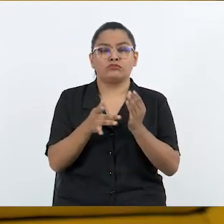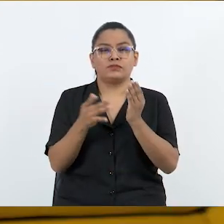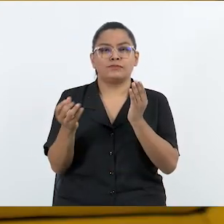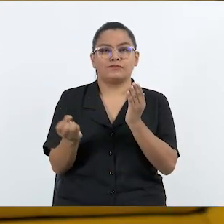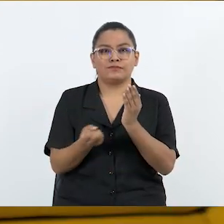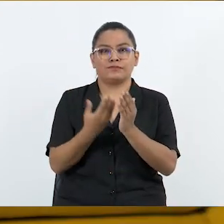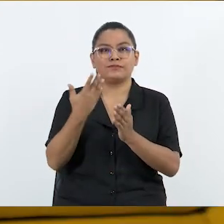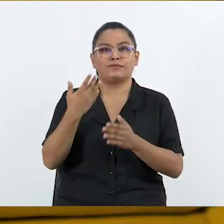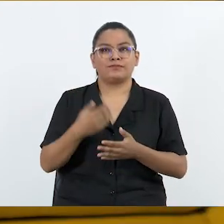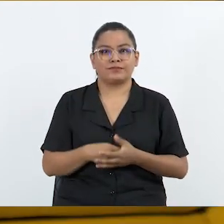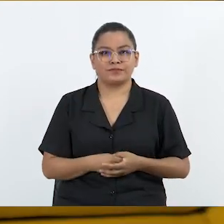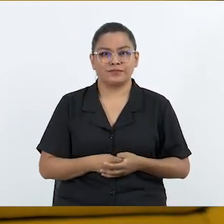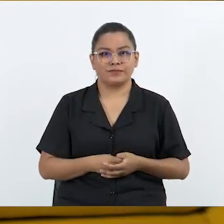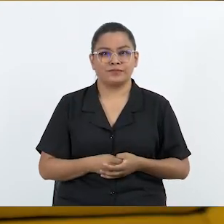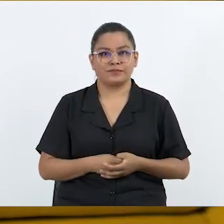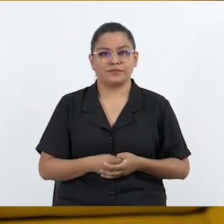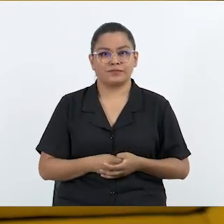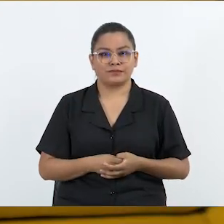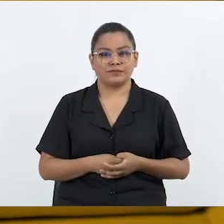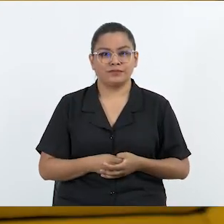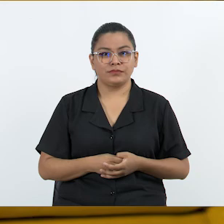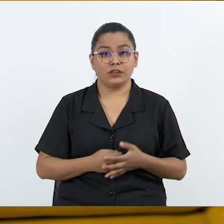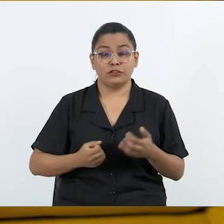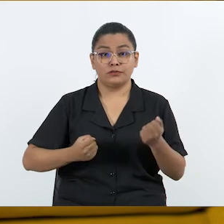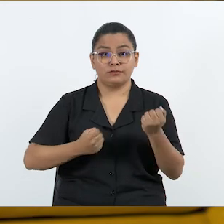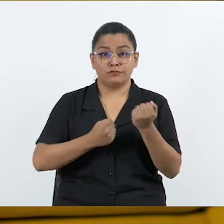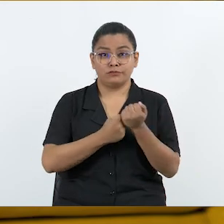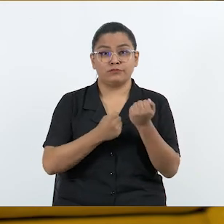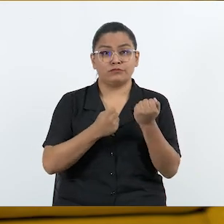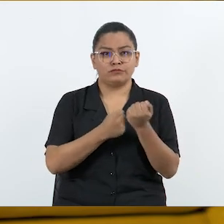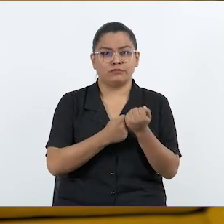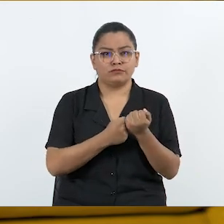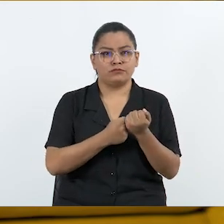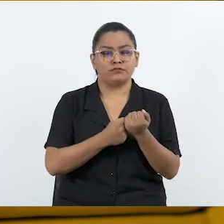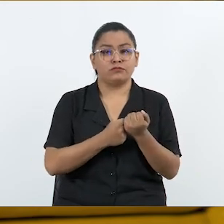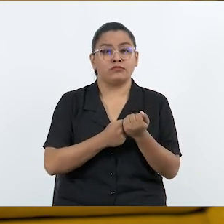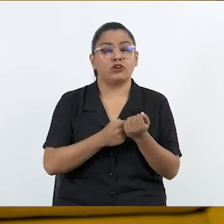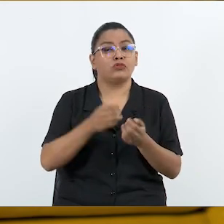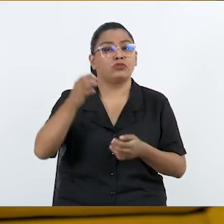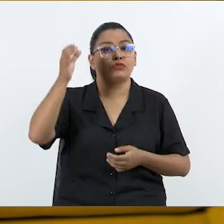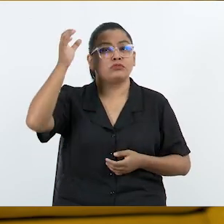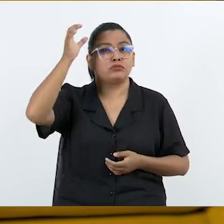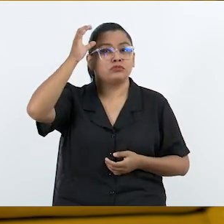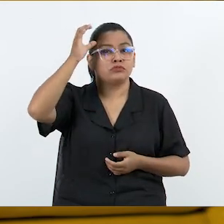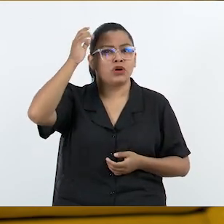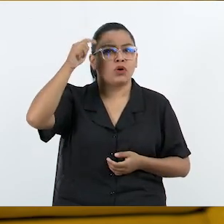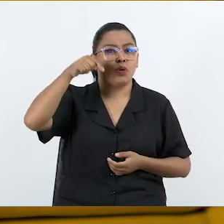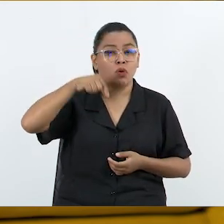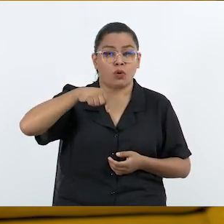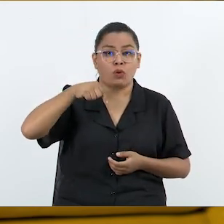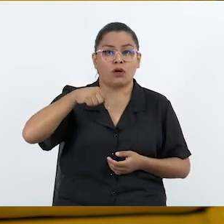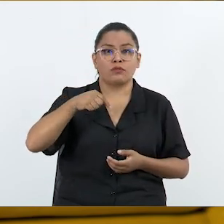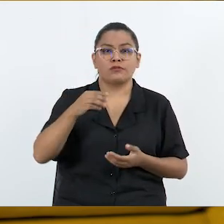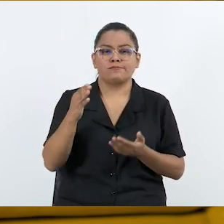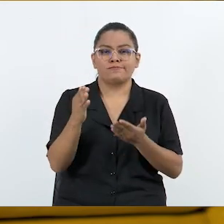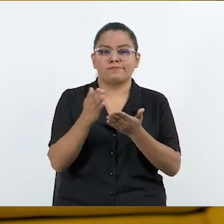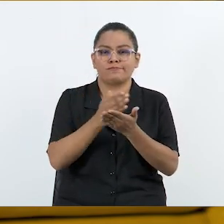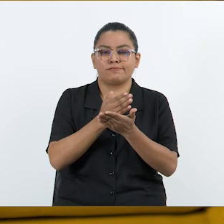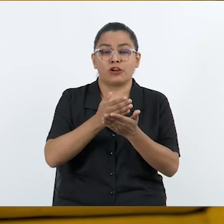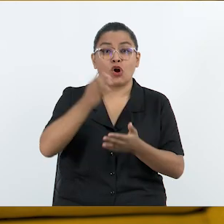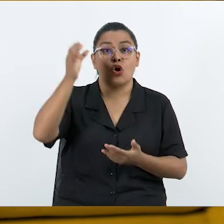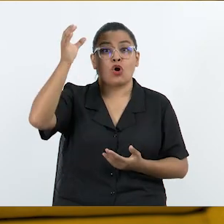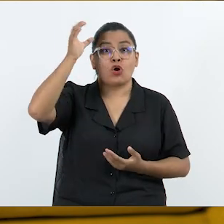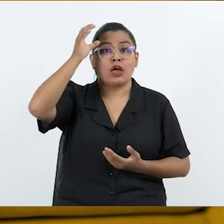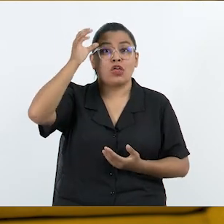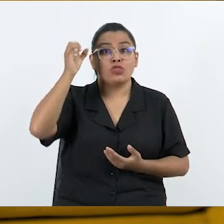tecnologías. Para abonar a lograr estos conocimientos, este día estudiaremos el concepto de innovación y